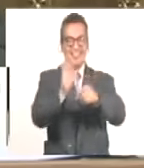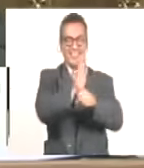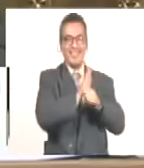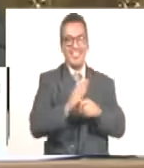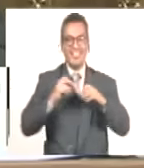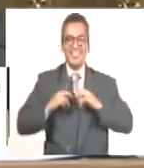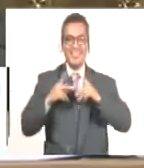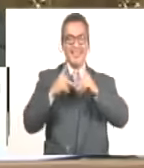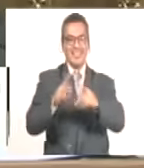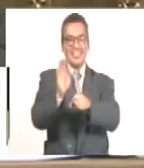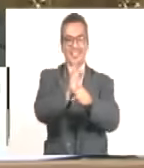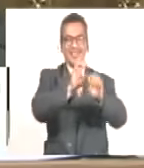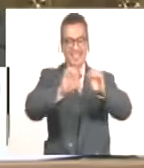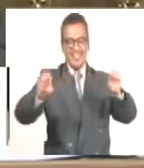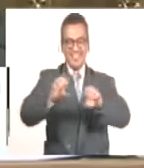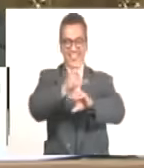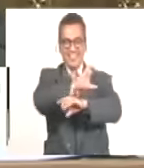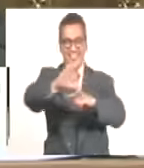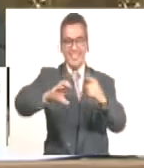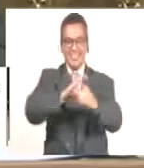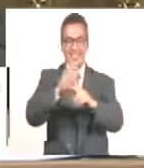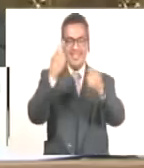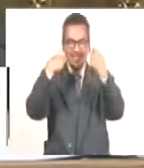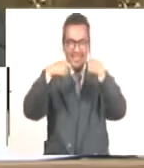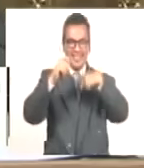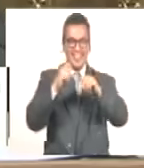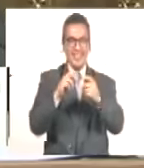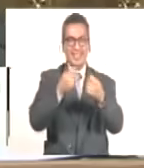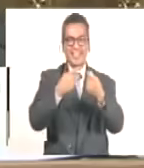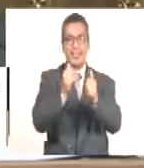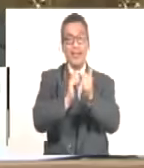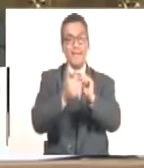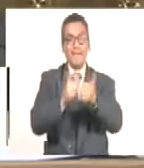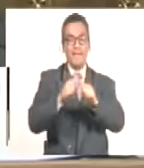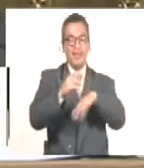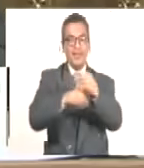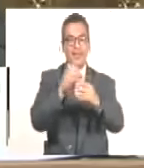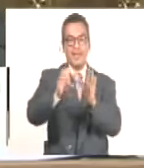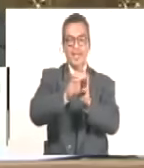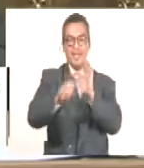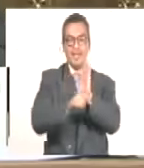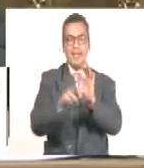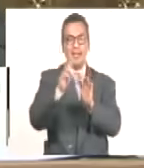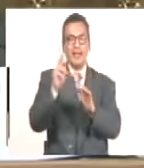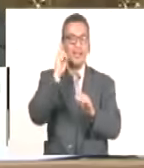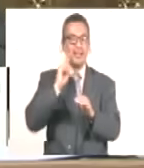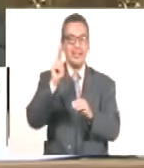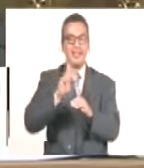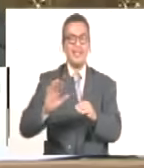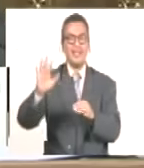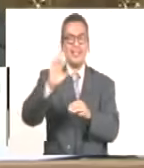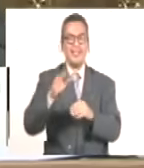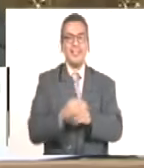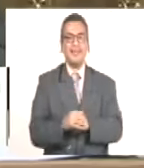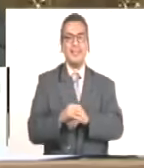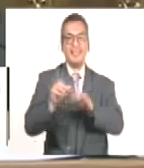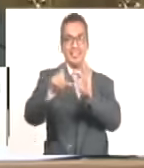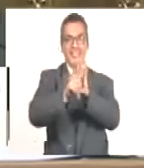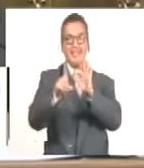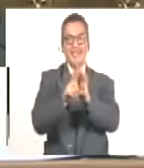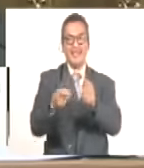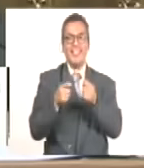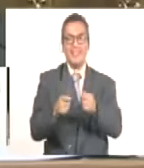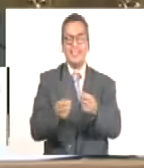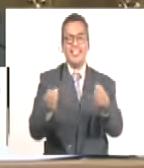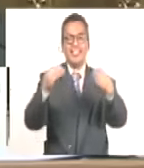la salud, la educación, la cultura, la recreación y el deporte conforme a lo dispuesto en la Constitución de la República Bolivariana de Venezuela, las leyes, los